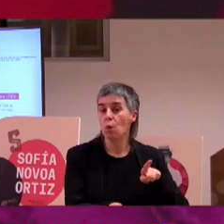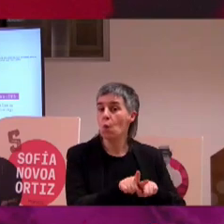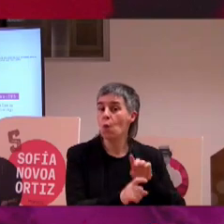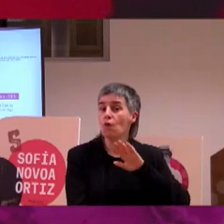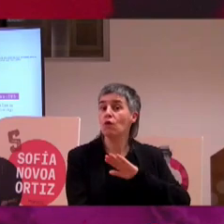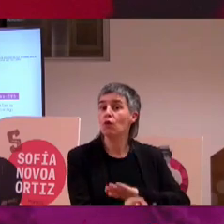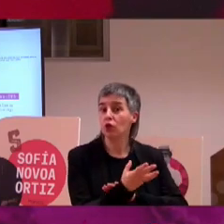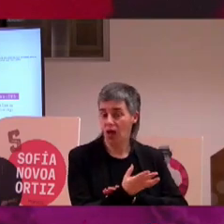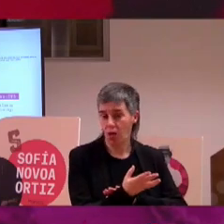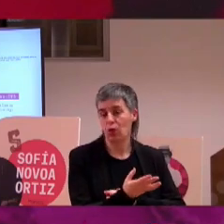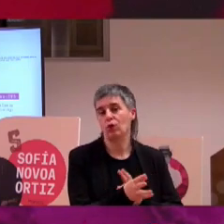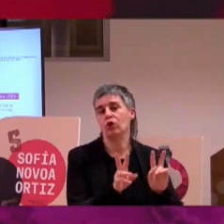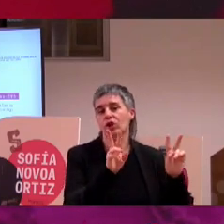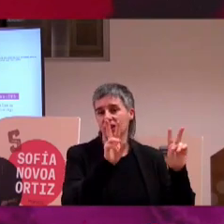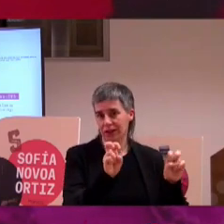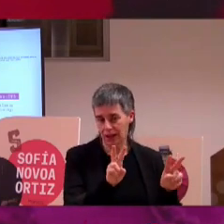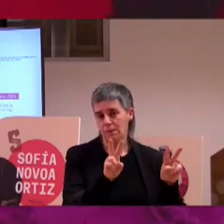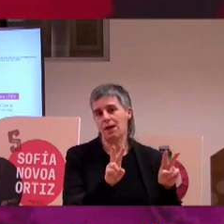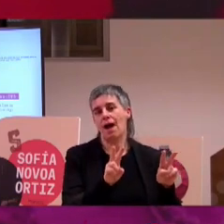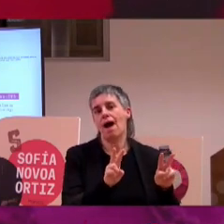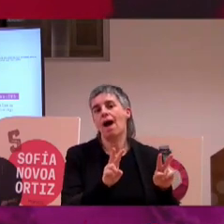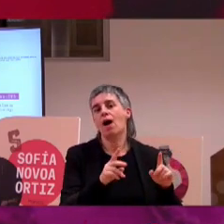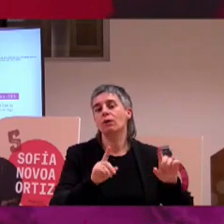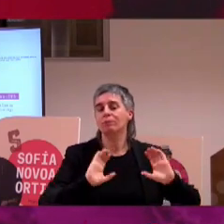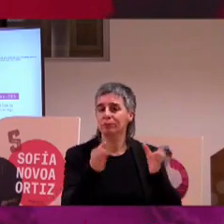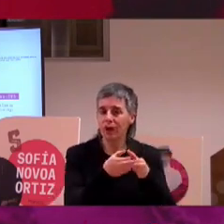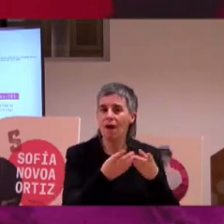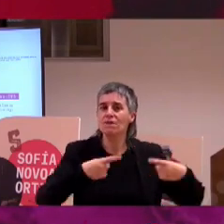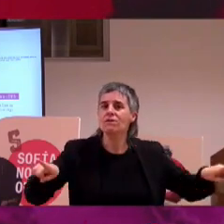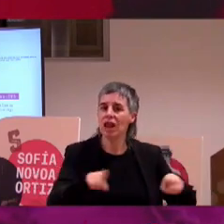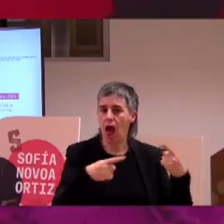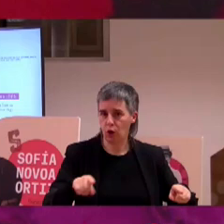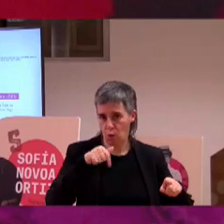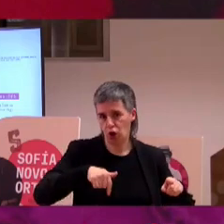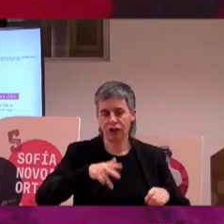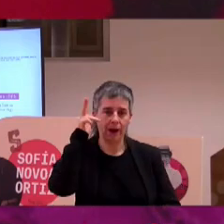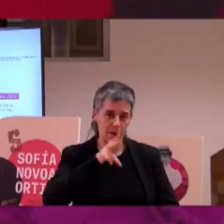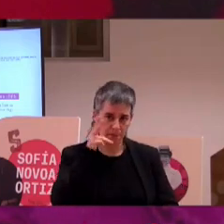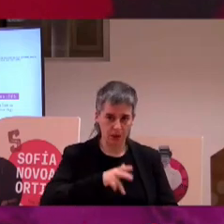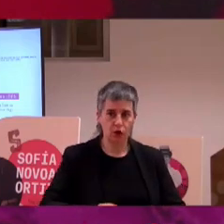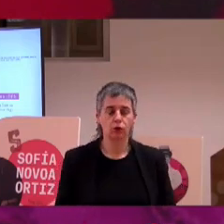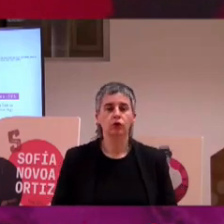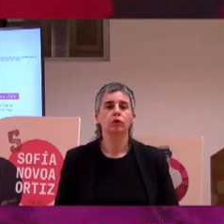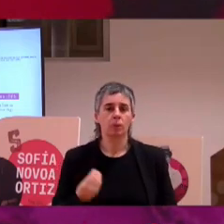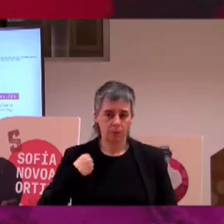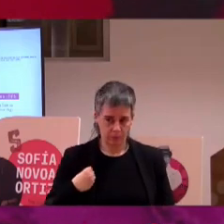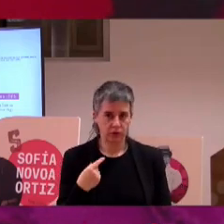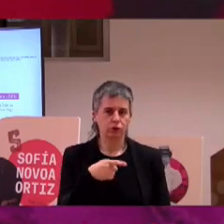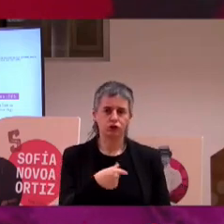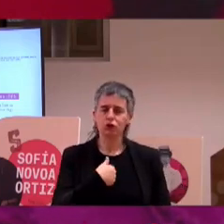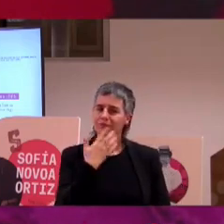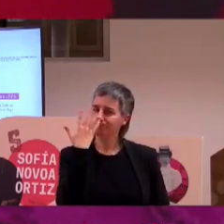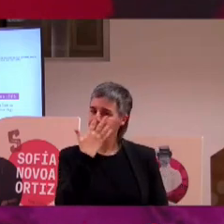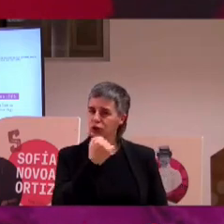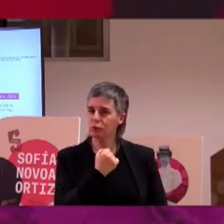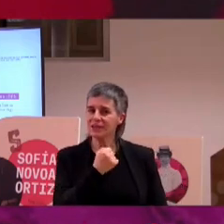un cofundador da Filarmónica de Vigo. É o que escribe, teño a sospeita, de que é o que